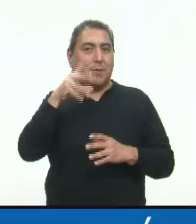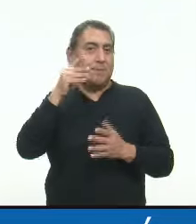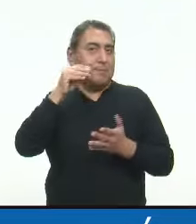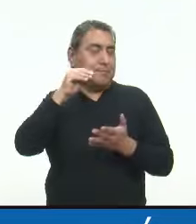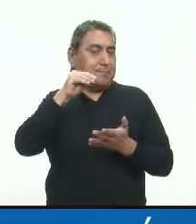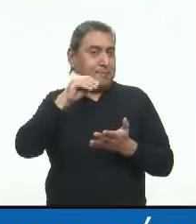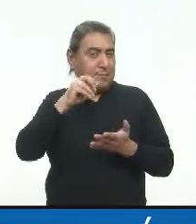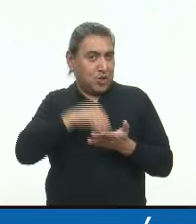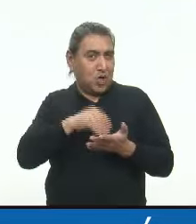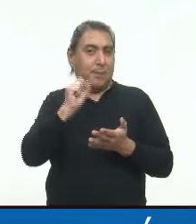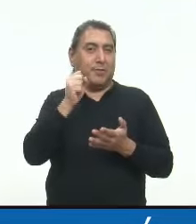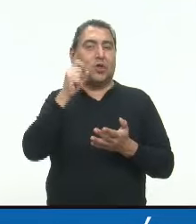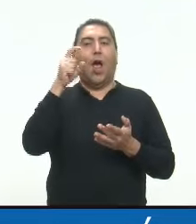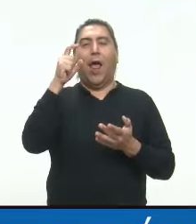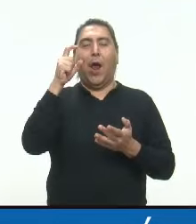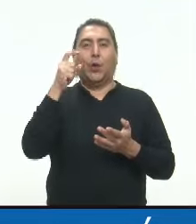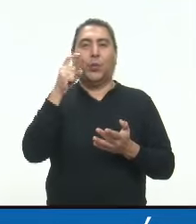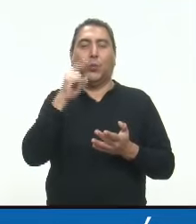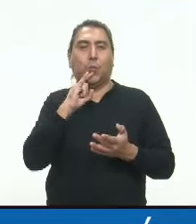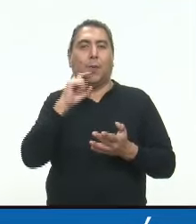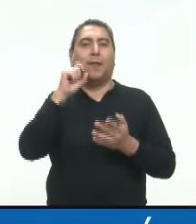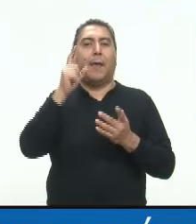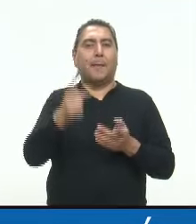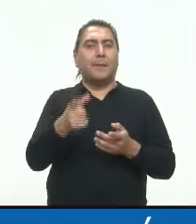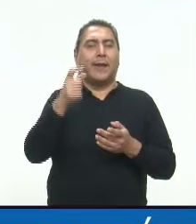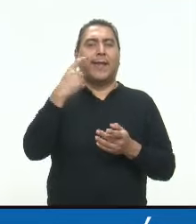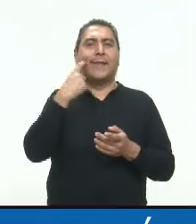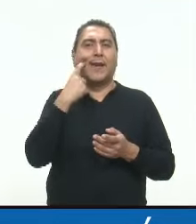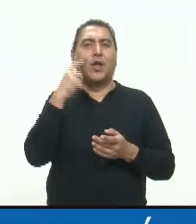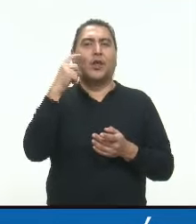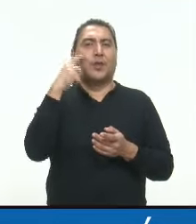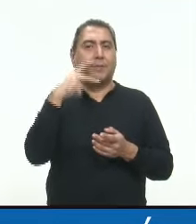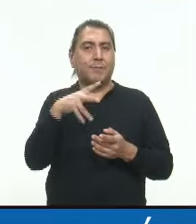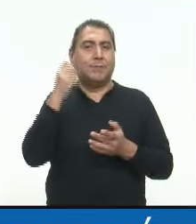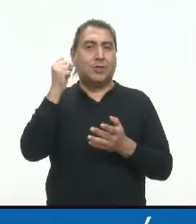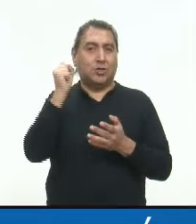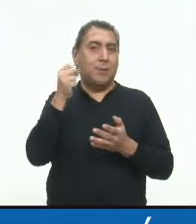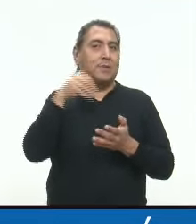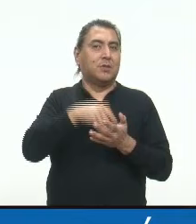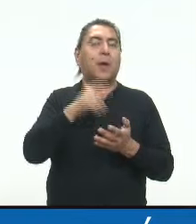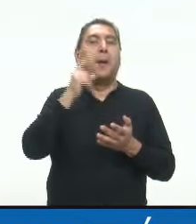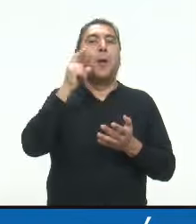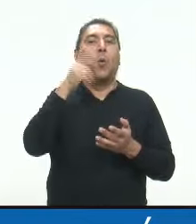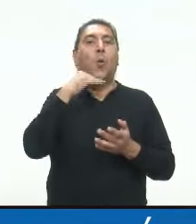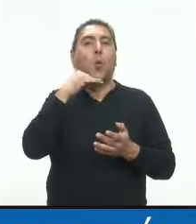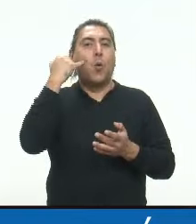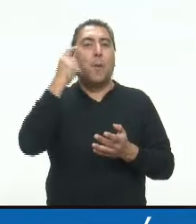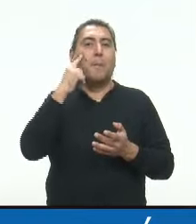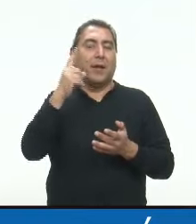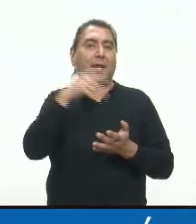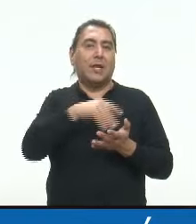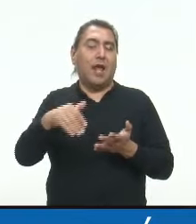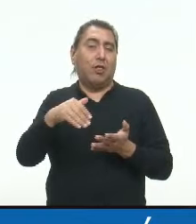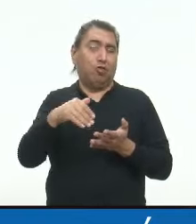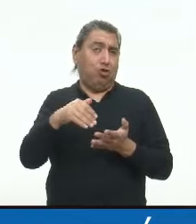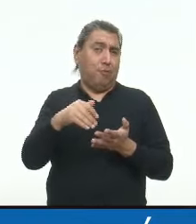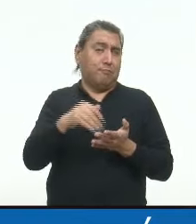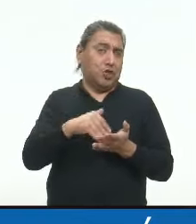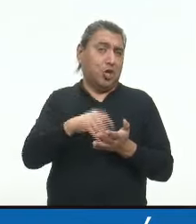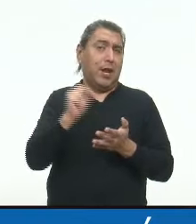pesos. En marzo, Entre Ríos recibió 1.300 millones de pesos y Jujuy 1.500 millones de pesos. En abril,